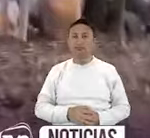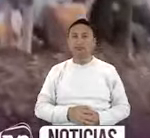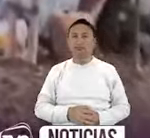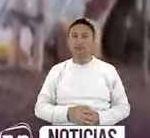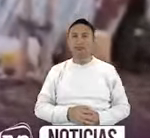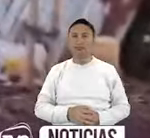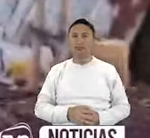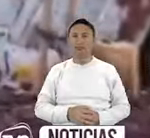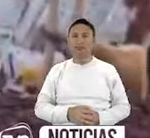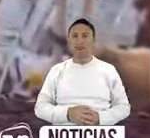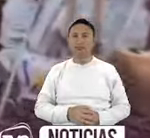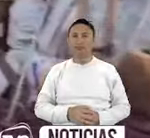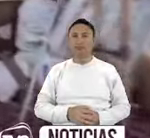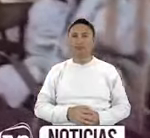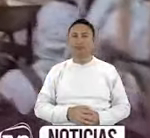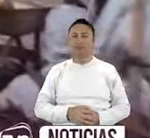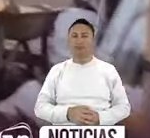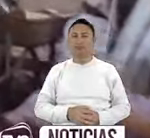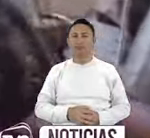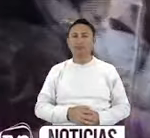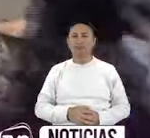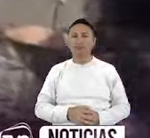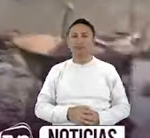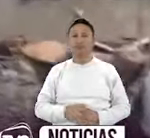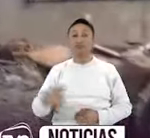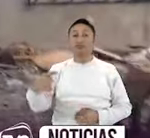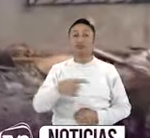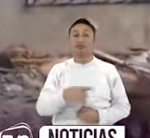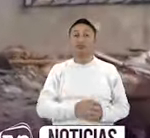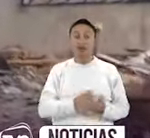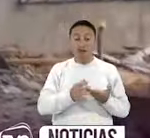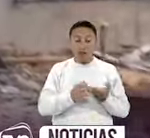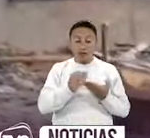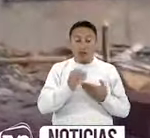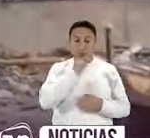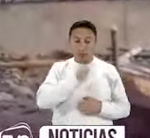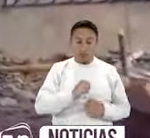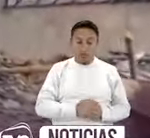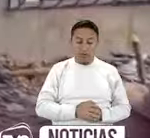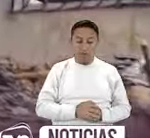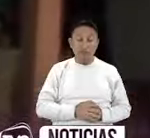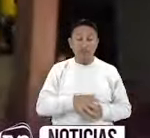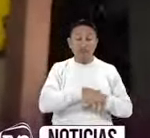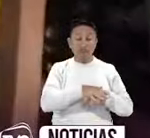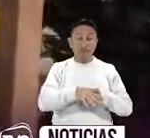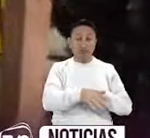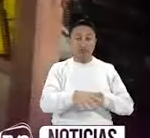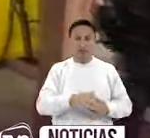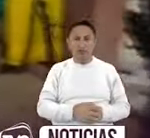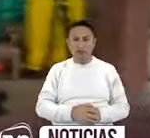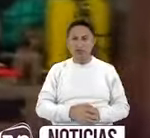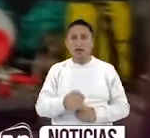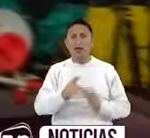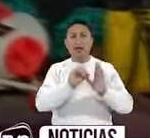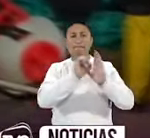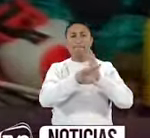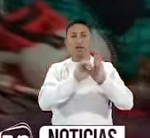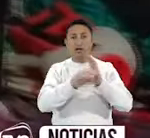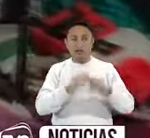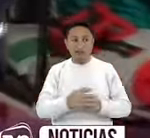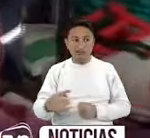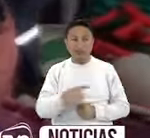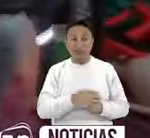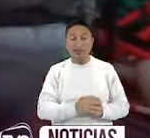Finalmente, en el caso Relámpago, realizado en el cantón Pueblo Viejo de la provincia de Los Ríos, encontraron una bodega donde almacenaban